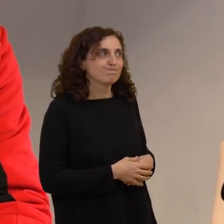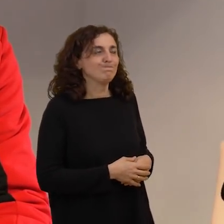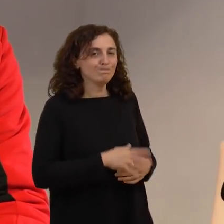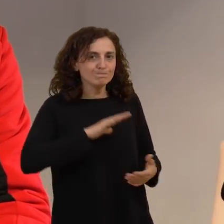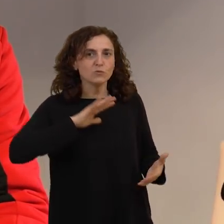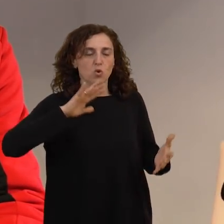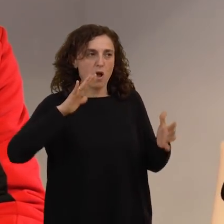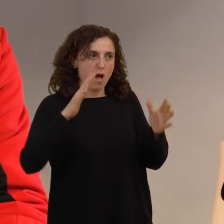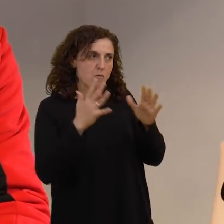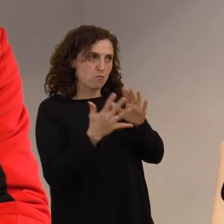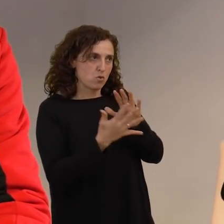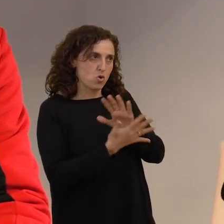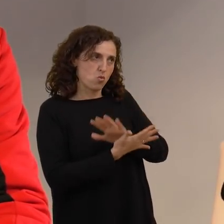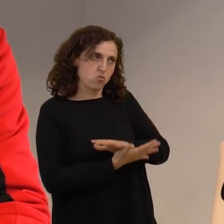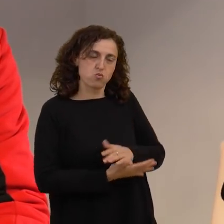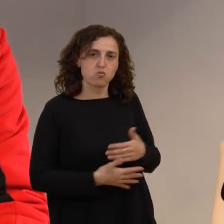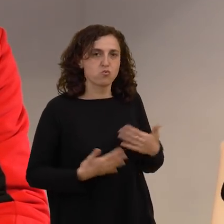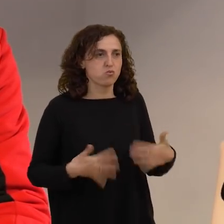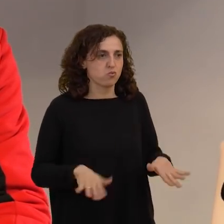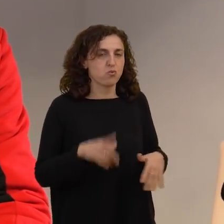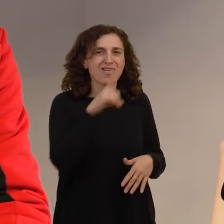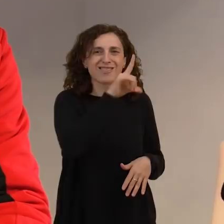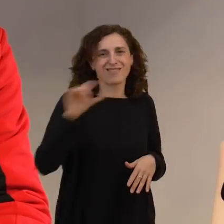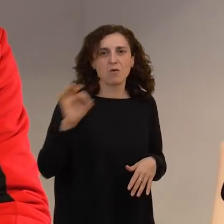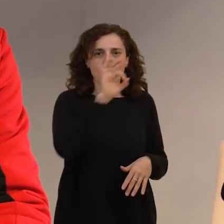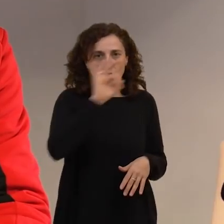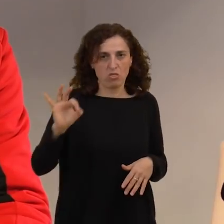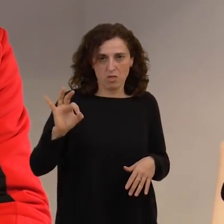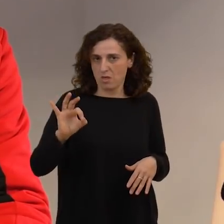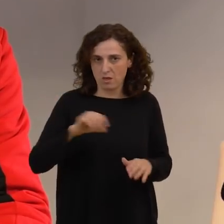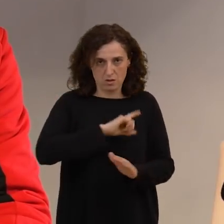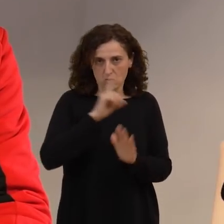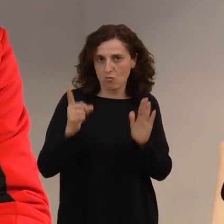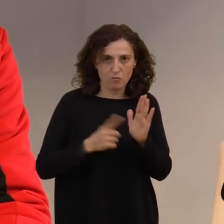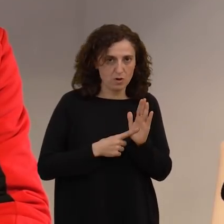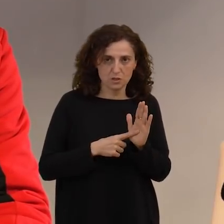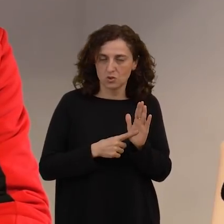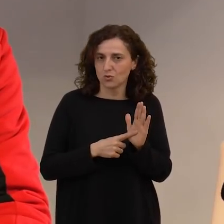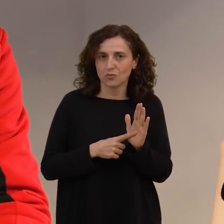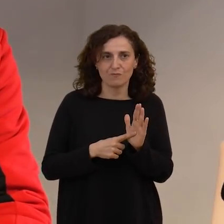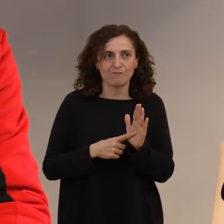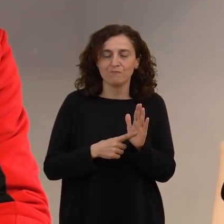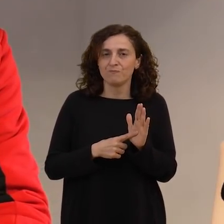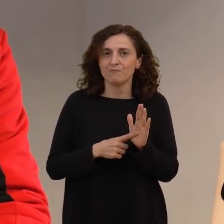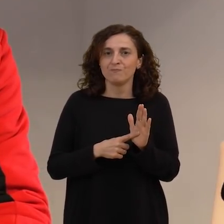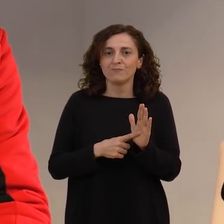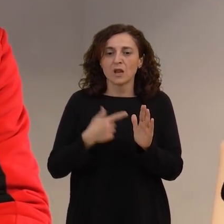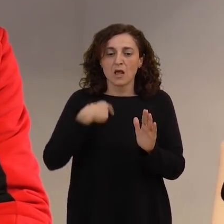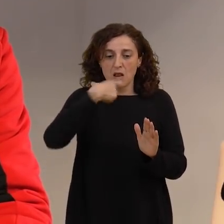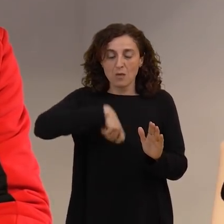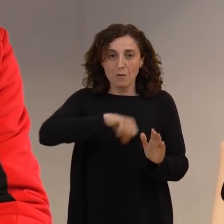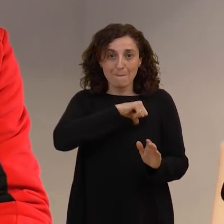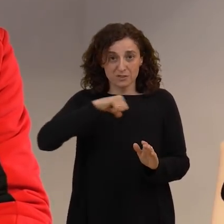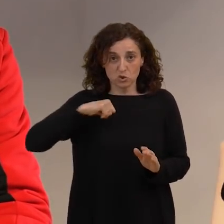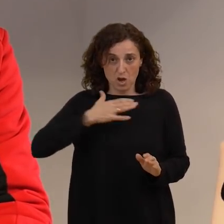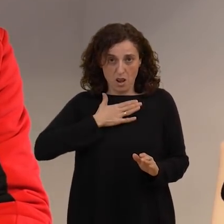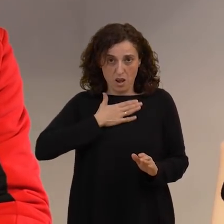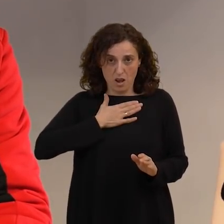Un cambio al 100%. O sea, a nivel personal,